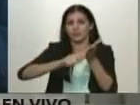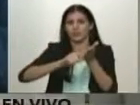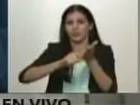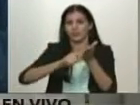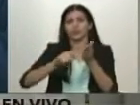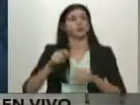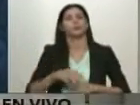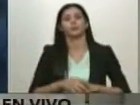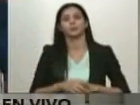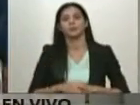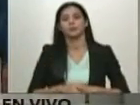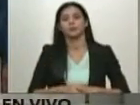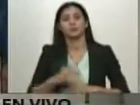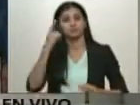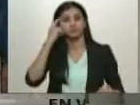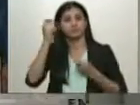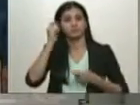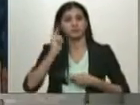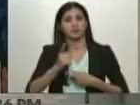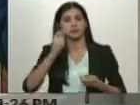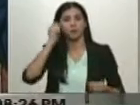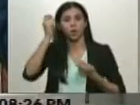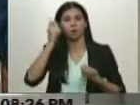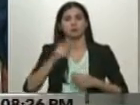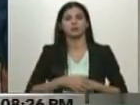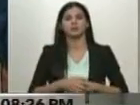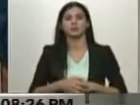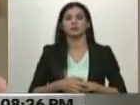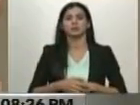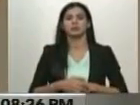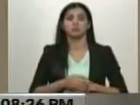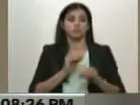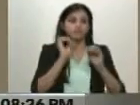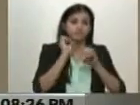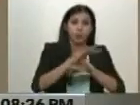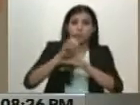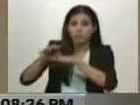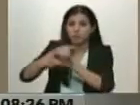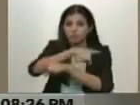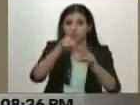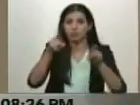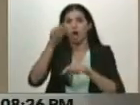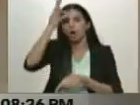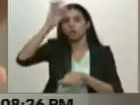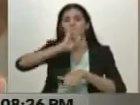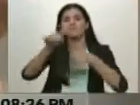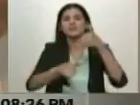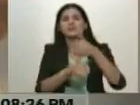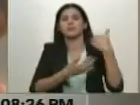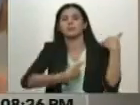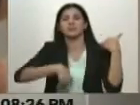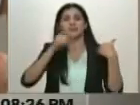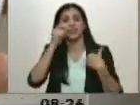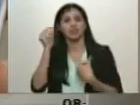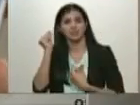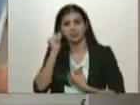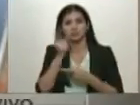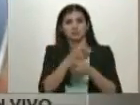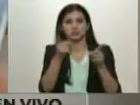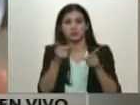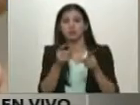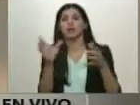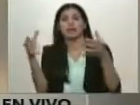Elementos que hay que tener presentes. Y yo recomiendo al equipo, al Consejo de Vicepresidentes y Vicepresidentas, al